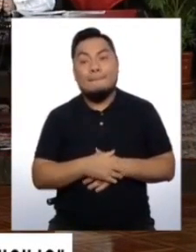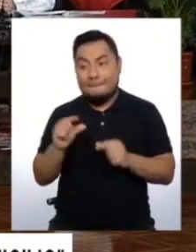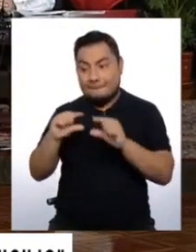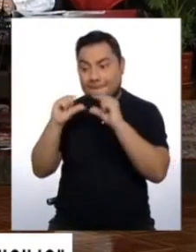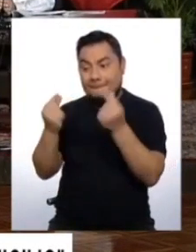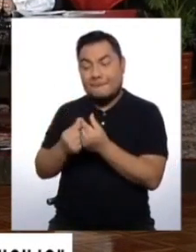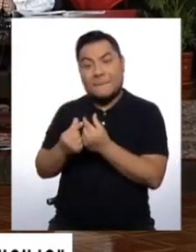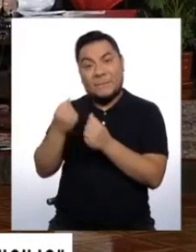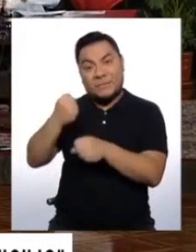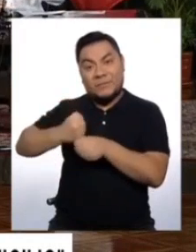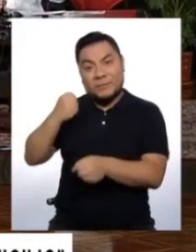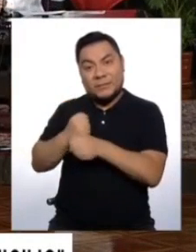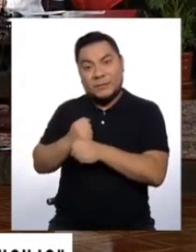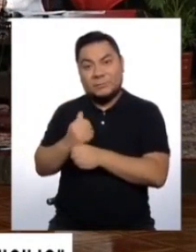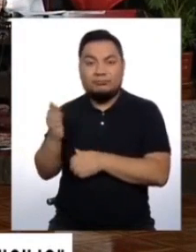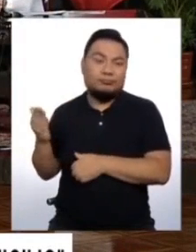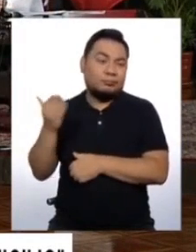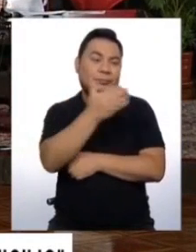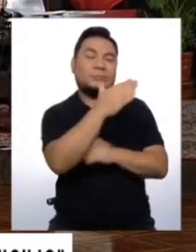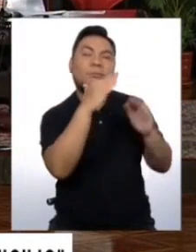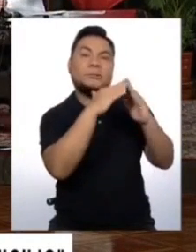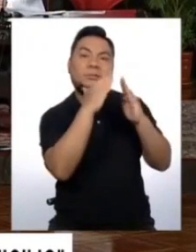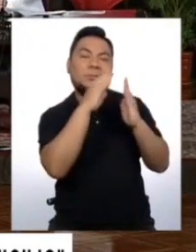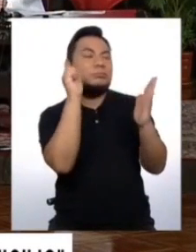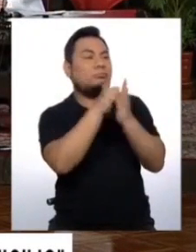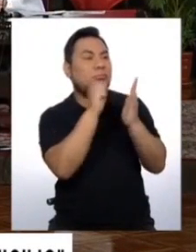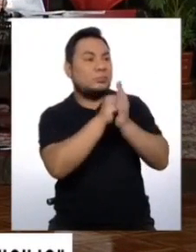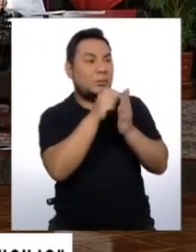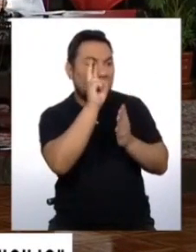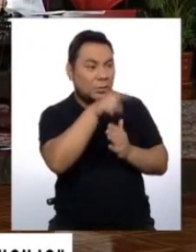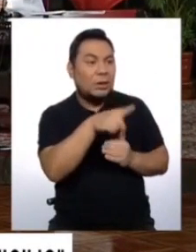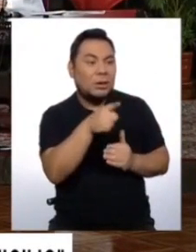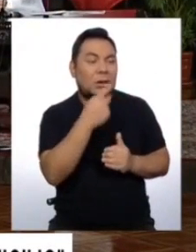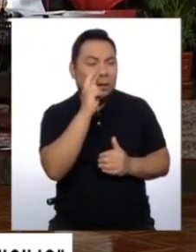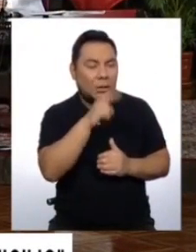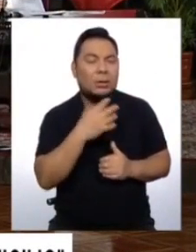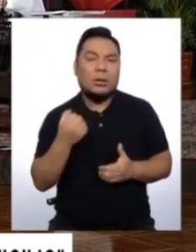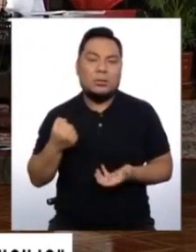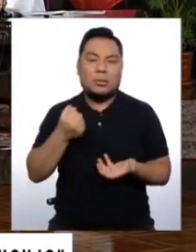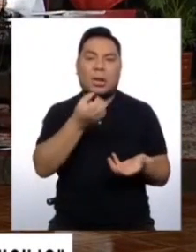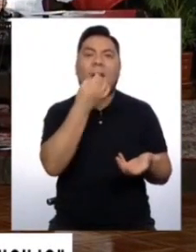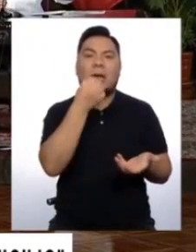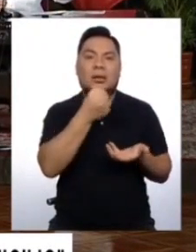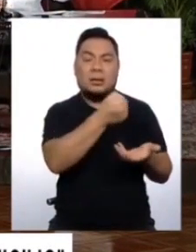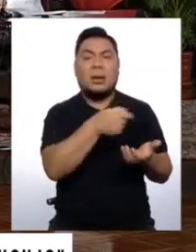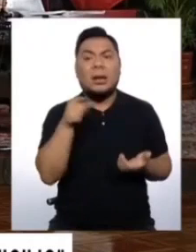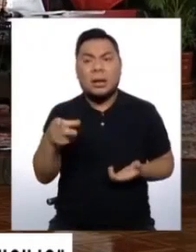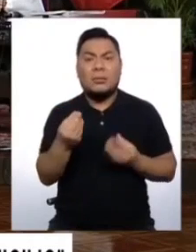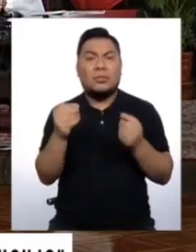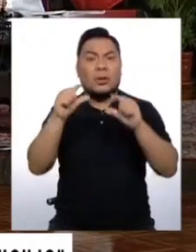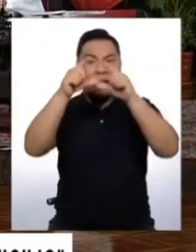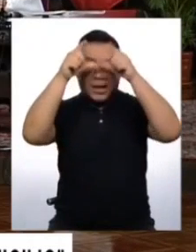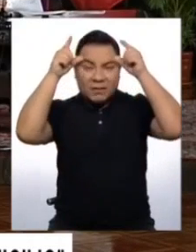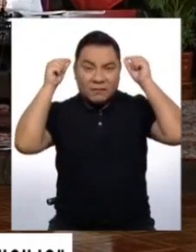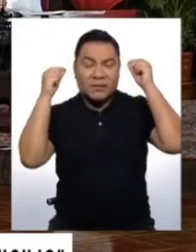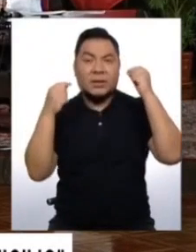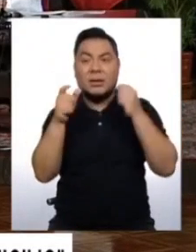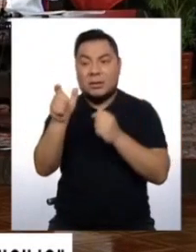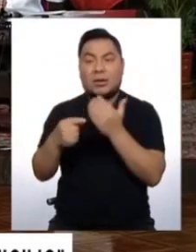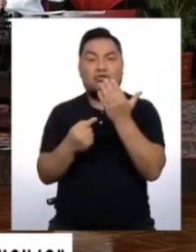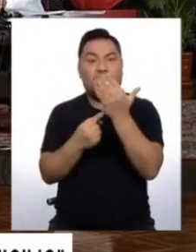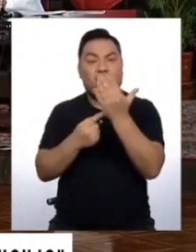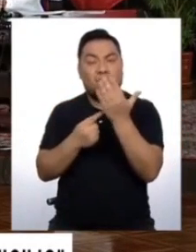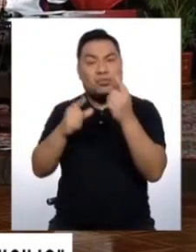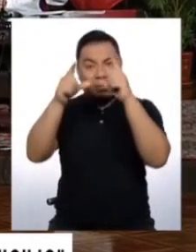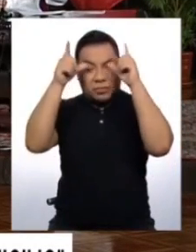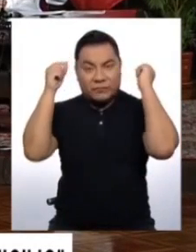de respuesta rápida, no solamente que actualmente hay, en su mayoría son enfermeras con técnicos los que van a tomar